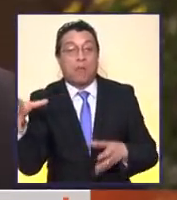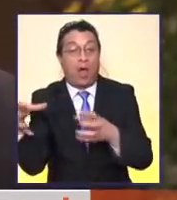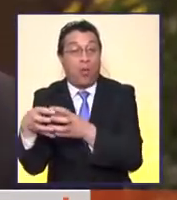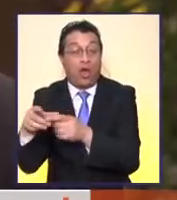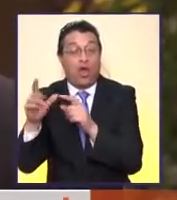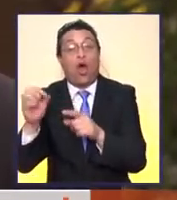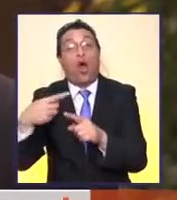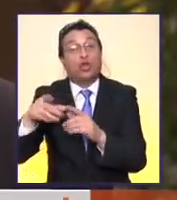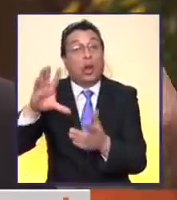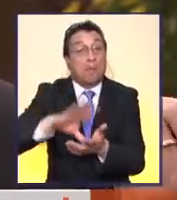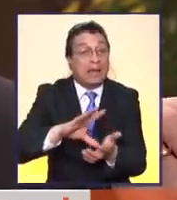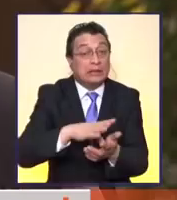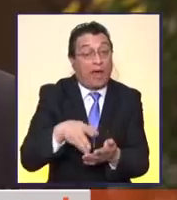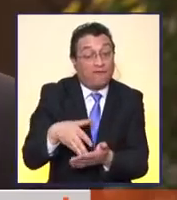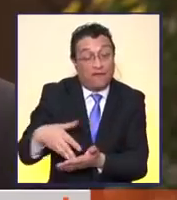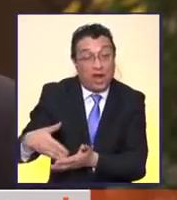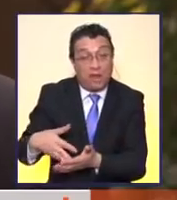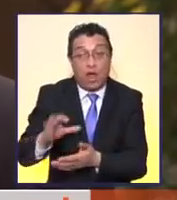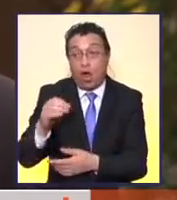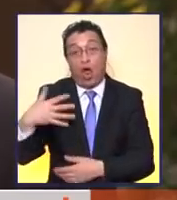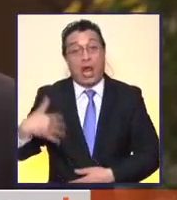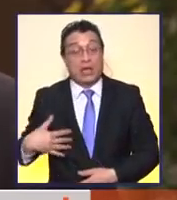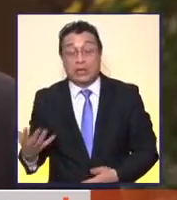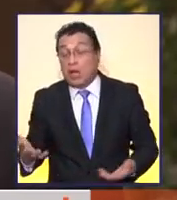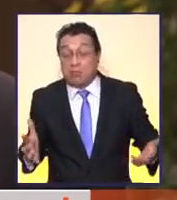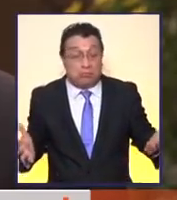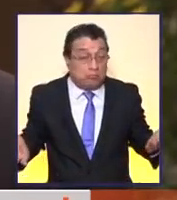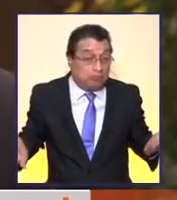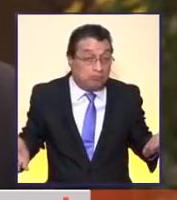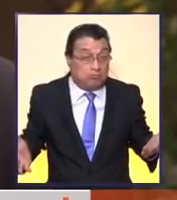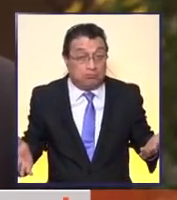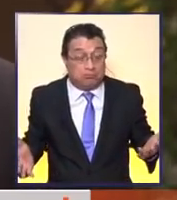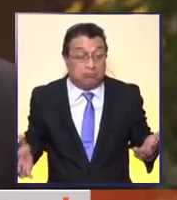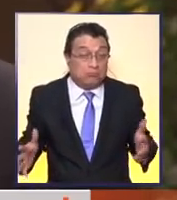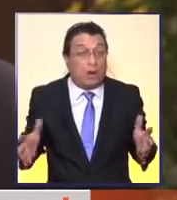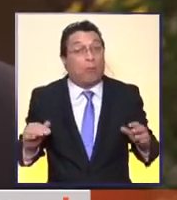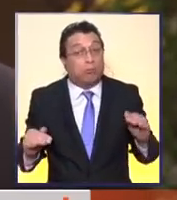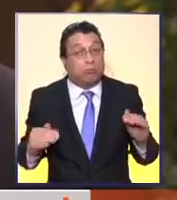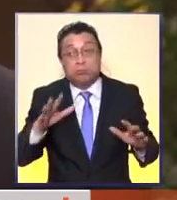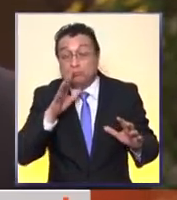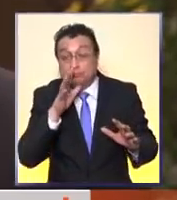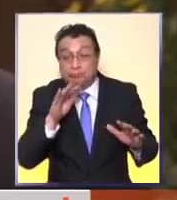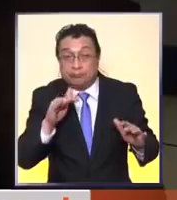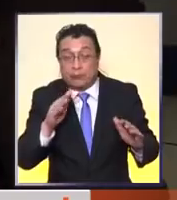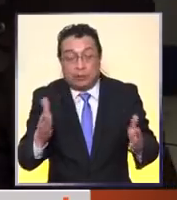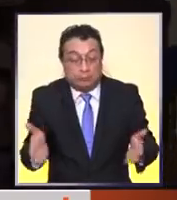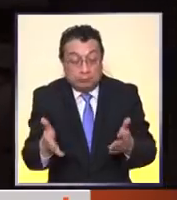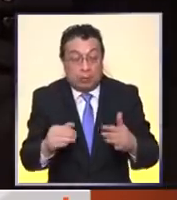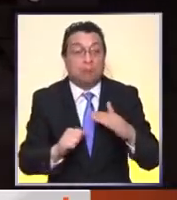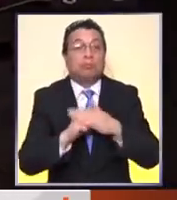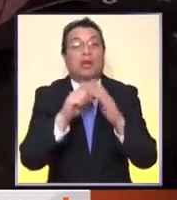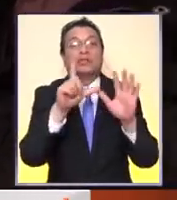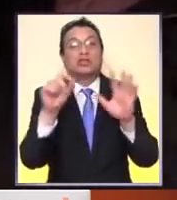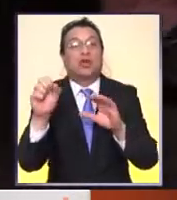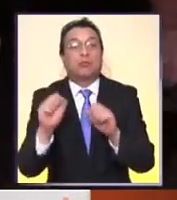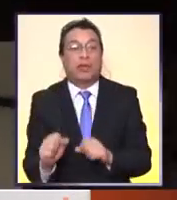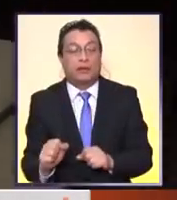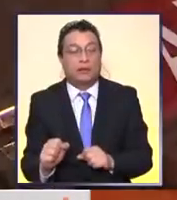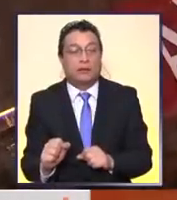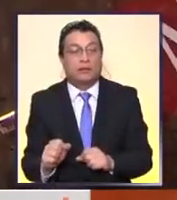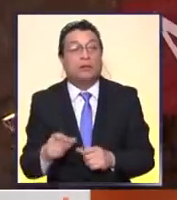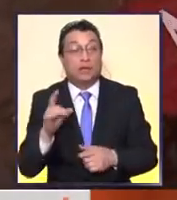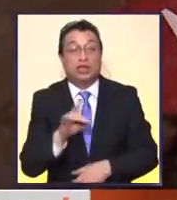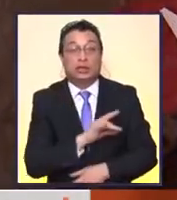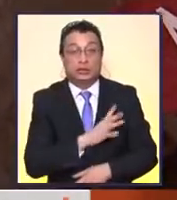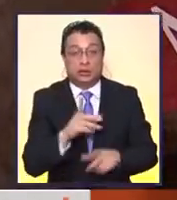otro país vulnerable o al otro lado de la cordillera y va a dar el empujoncito final y es que si en chile llama la